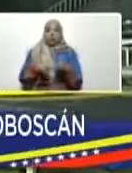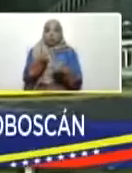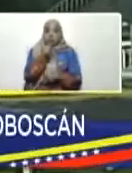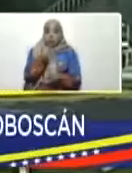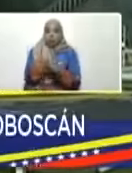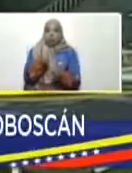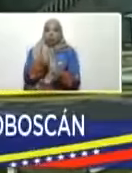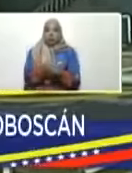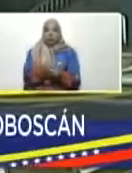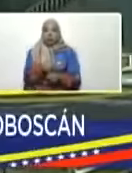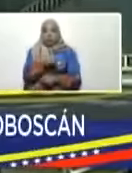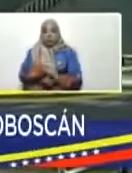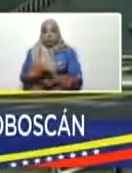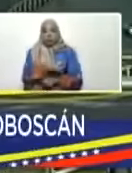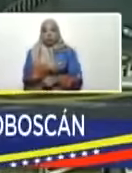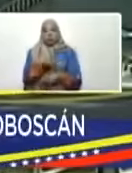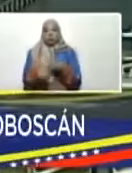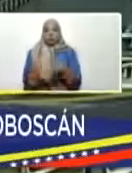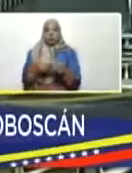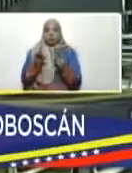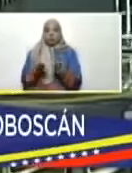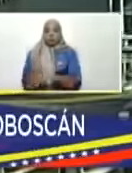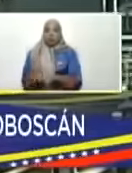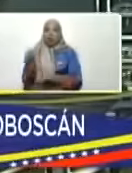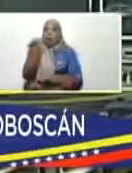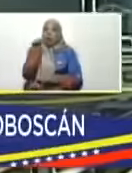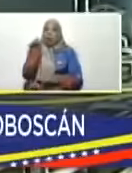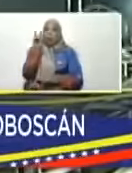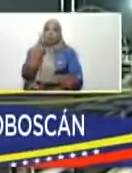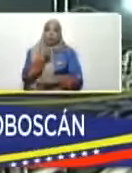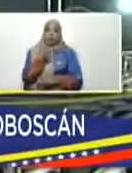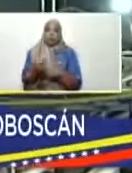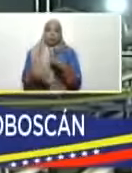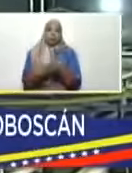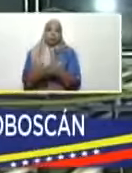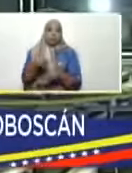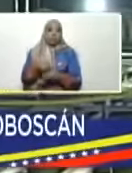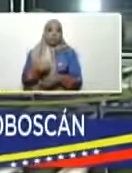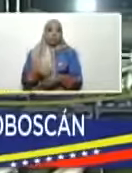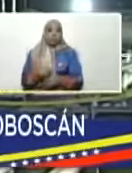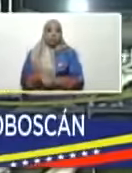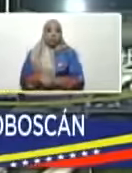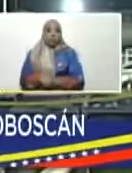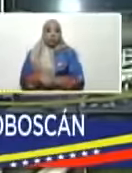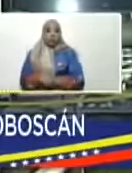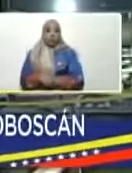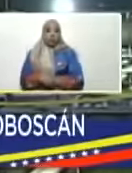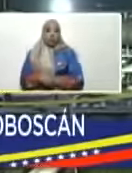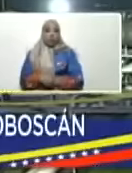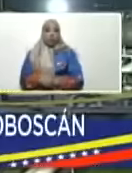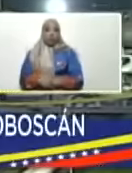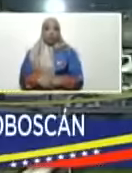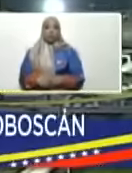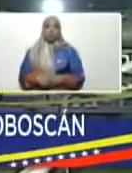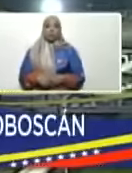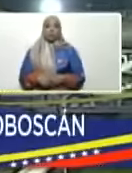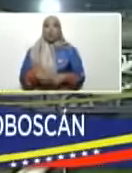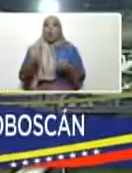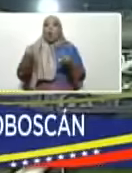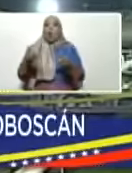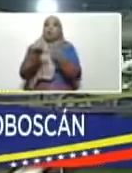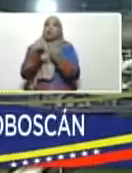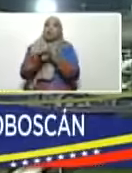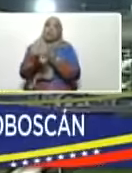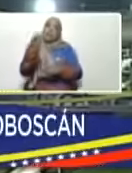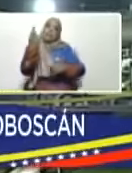crudo. Retiramos o separamos el agua. Y le sacan el agua al crudo. Sacan el agua al crudo y va 100%. ¿Dónde podemos ver ese crudo? ¿Aquí?